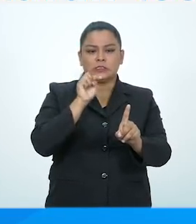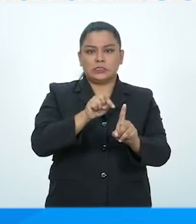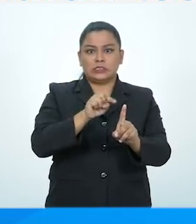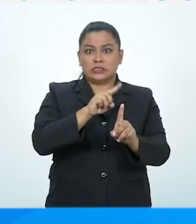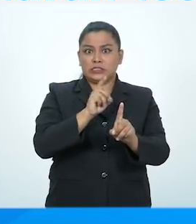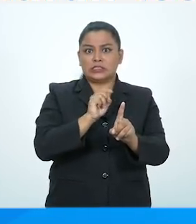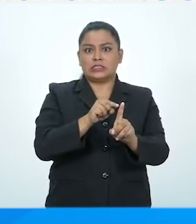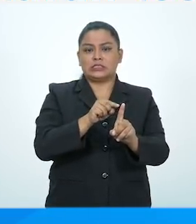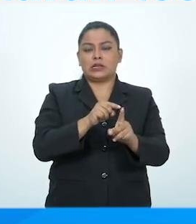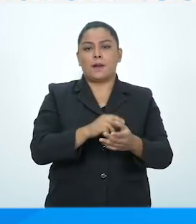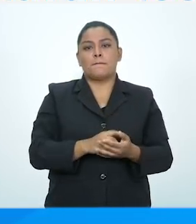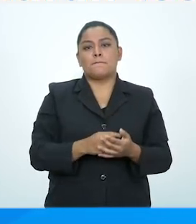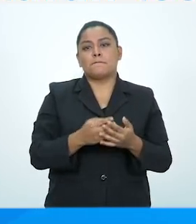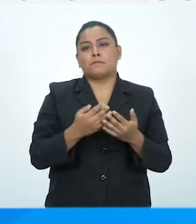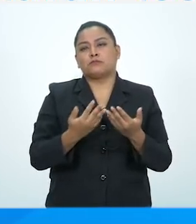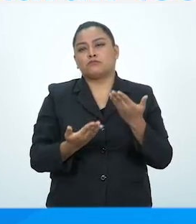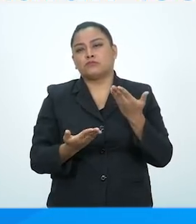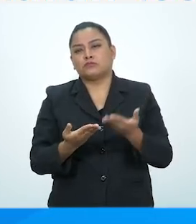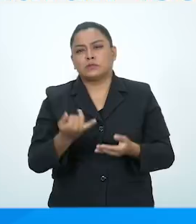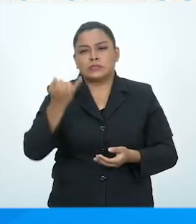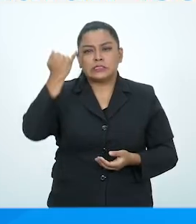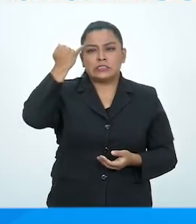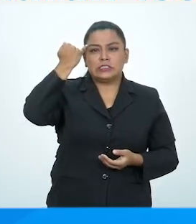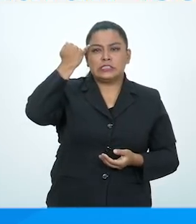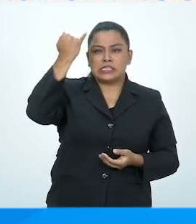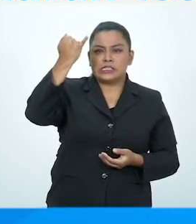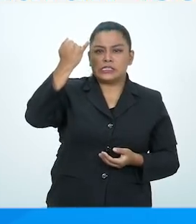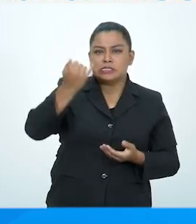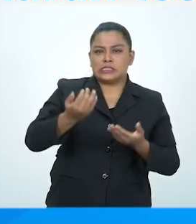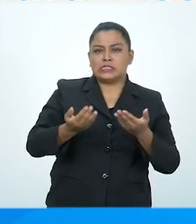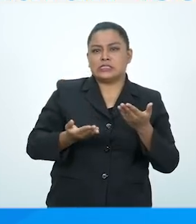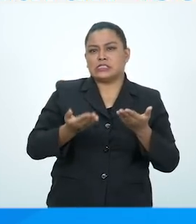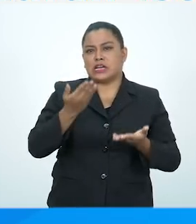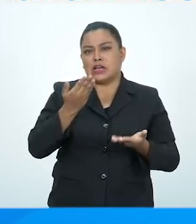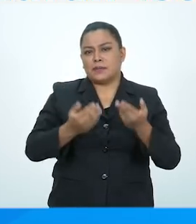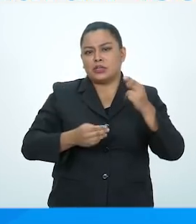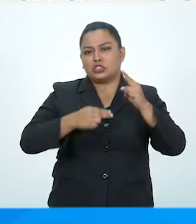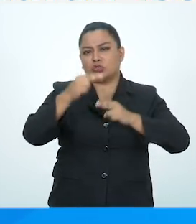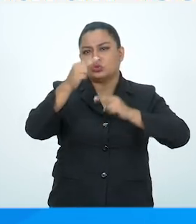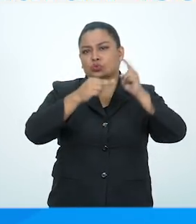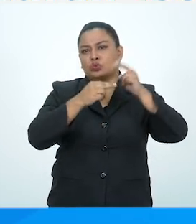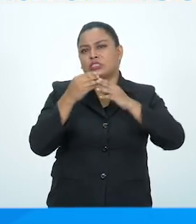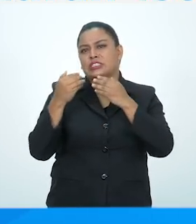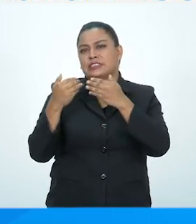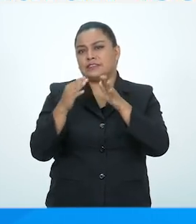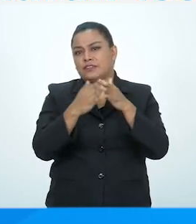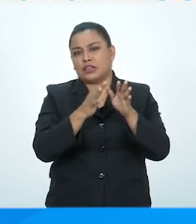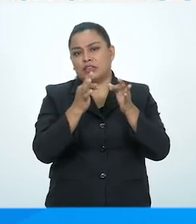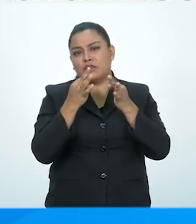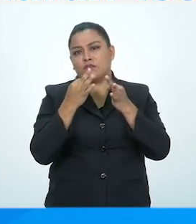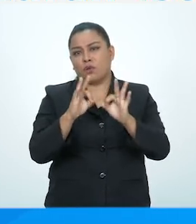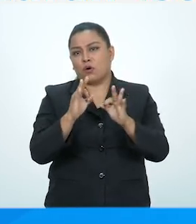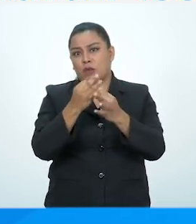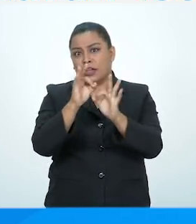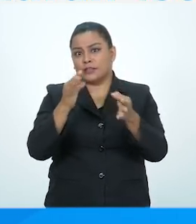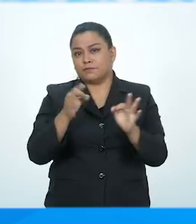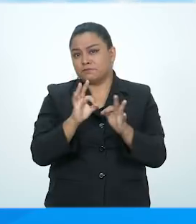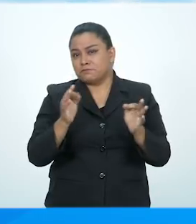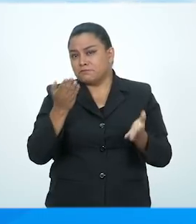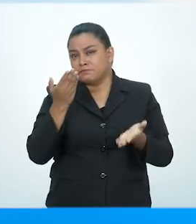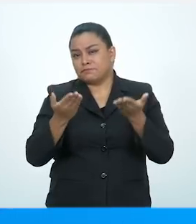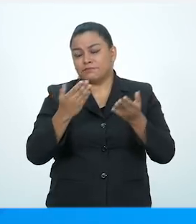directa, sino a través de pistas y convenciones que estructuran los diferentes tipos de texto.